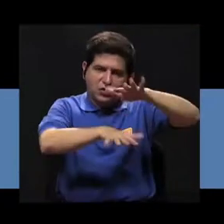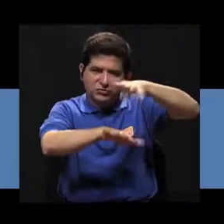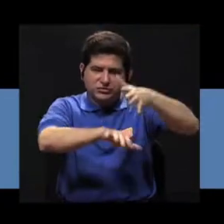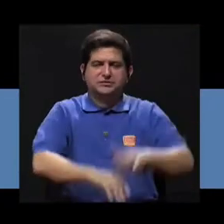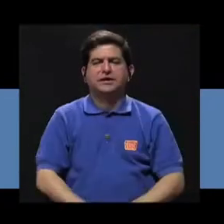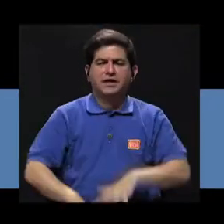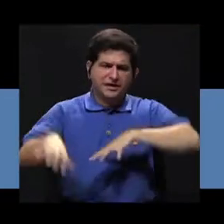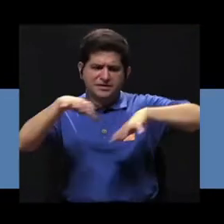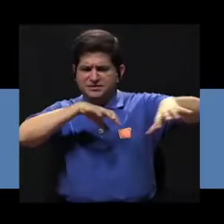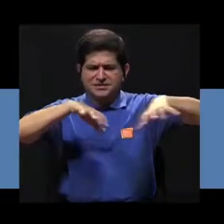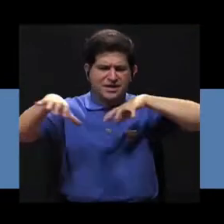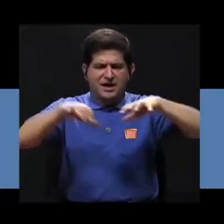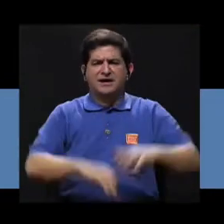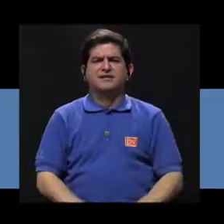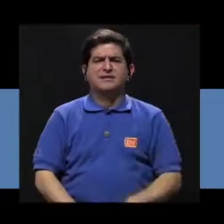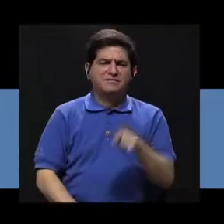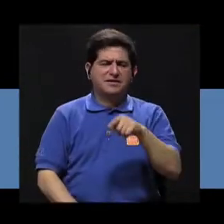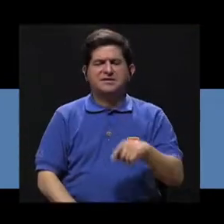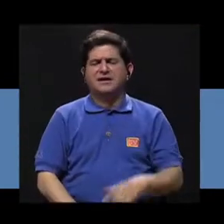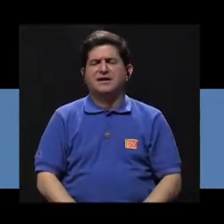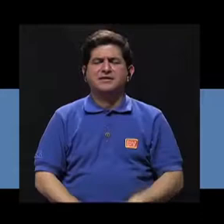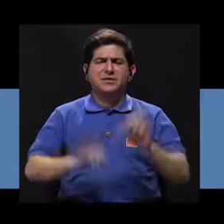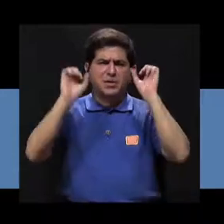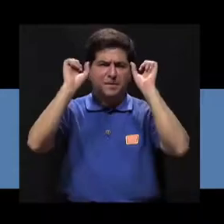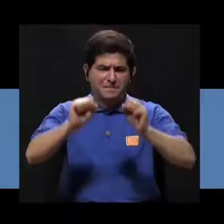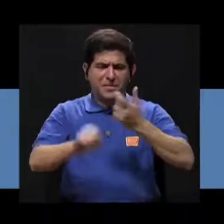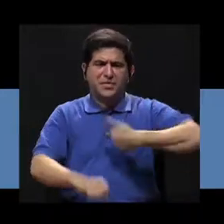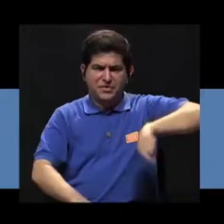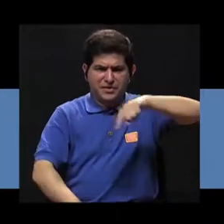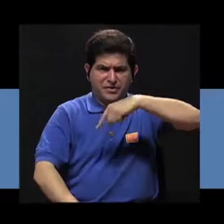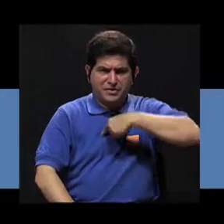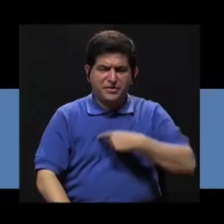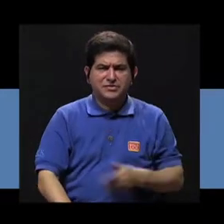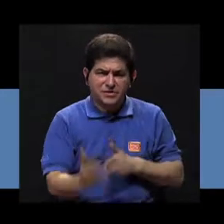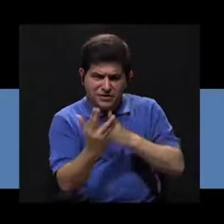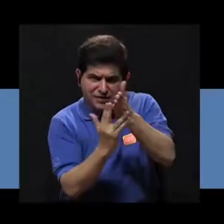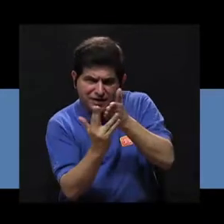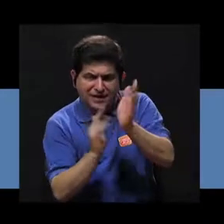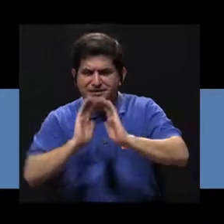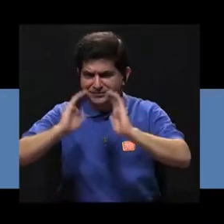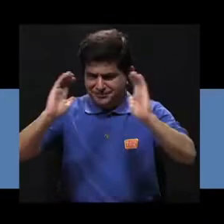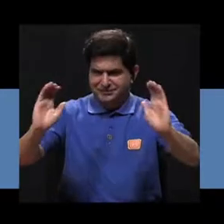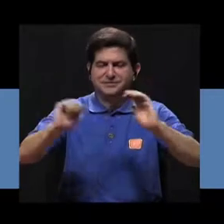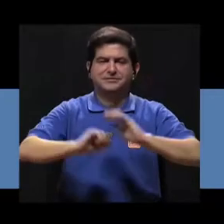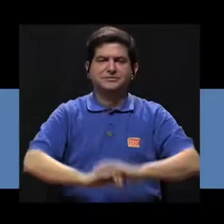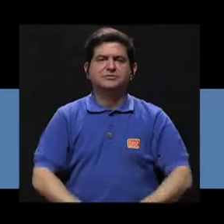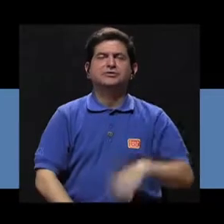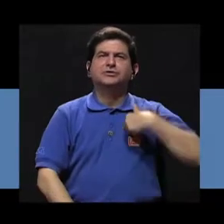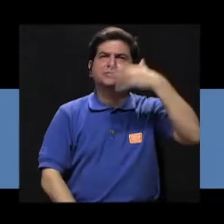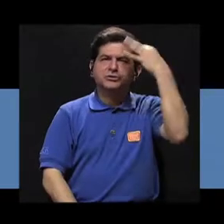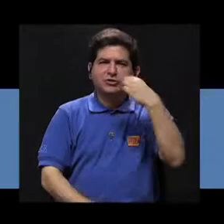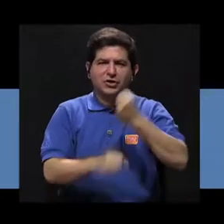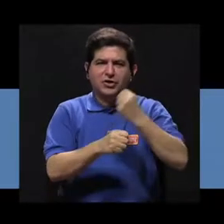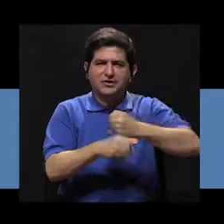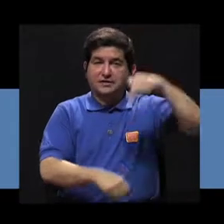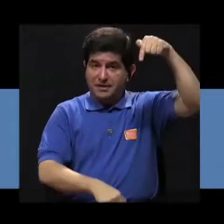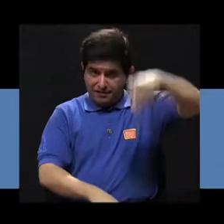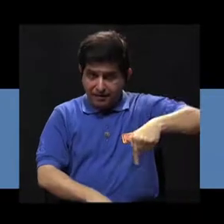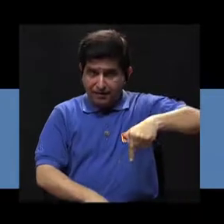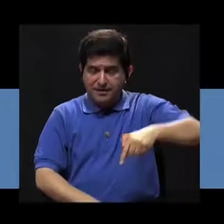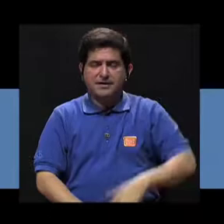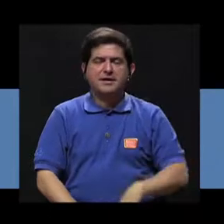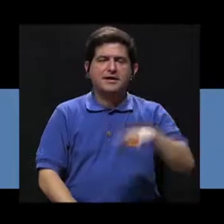títeres, cualquier actividad, digamos, que sea como más dinámica para poder llegar un toque más a los niños, digamos. Yo creo que trabajar